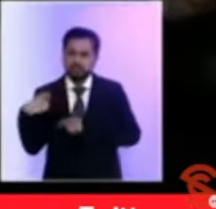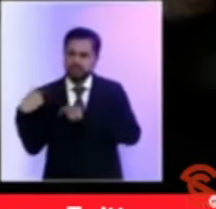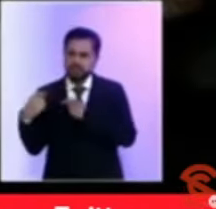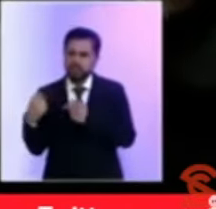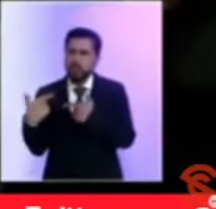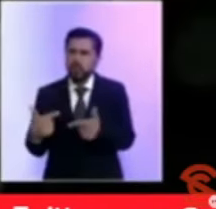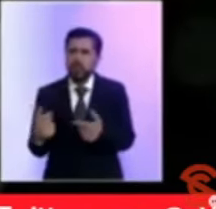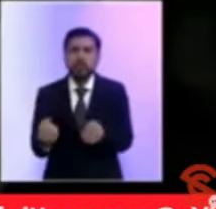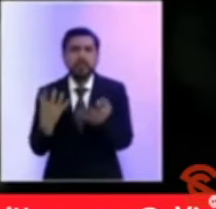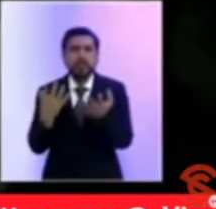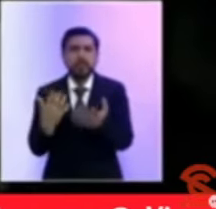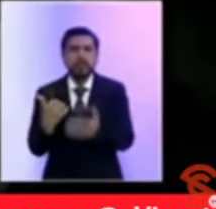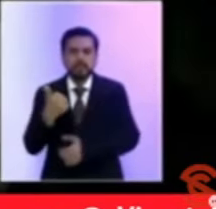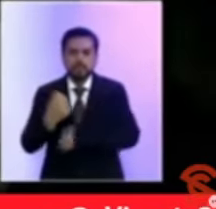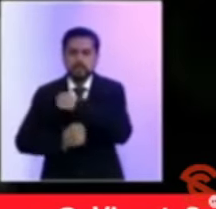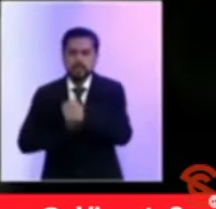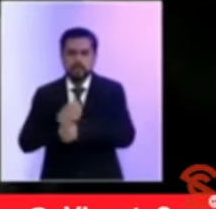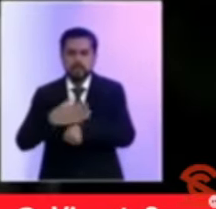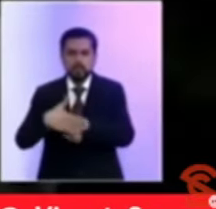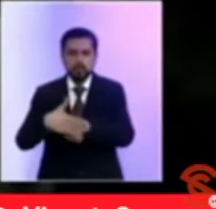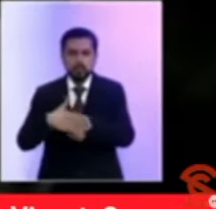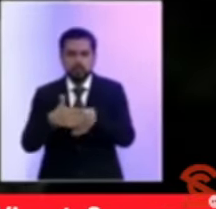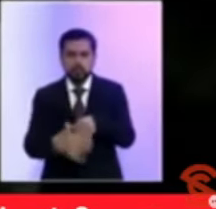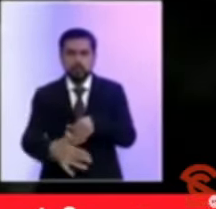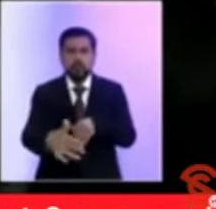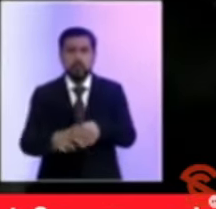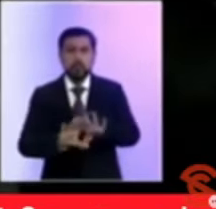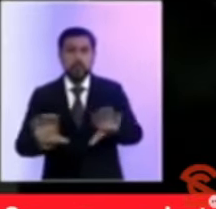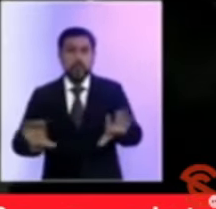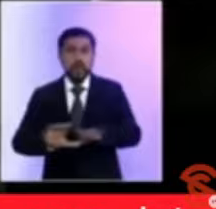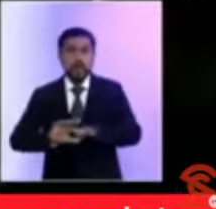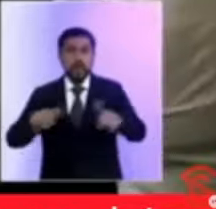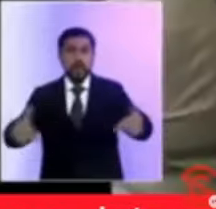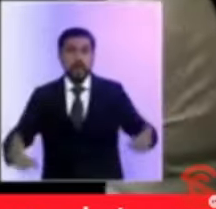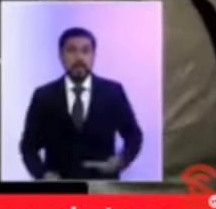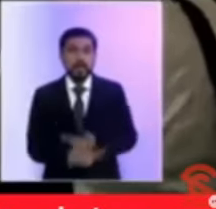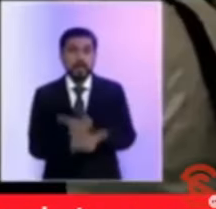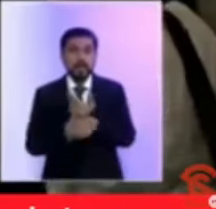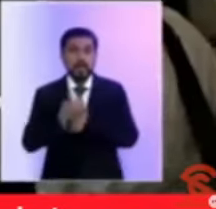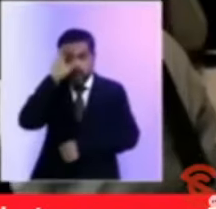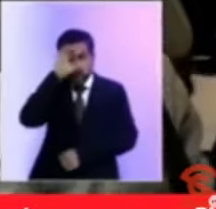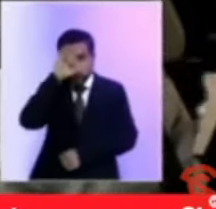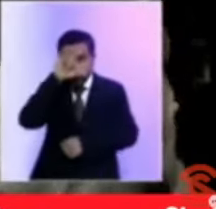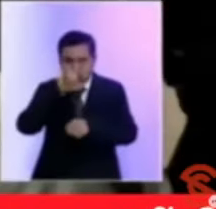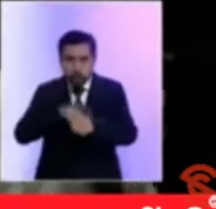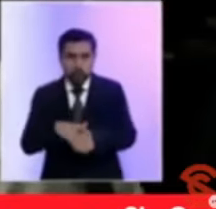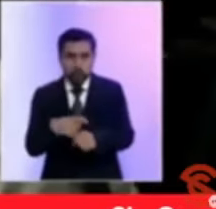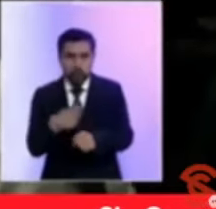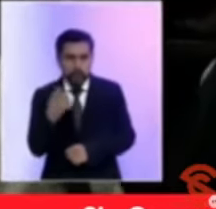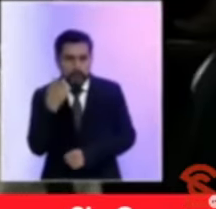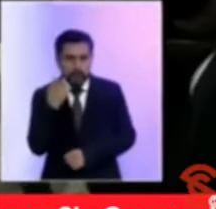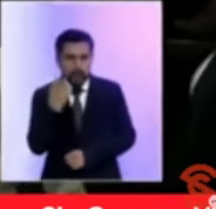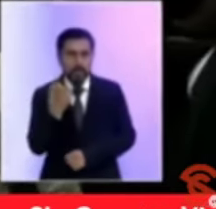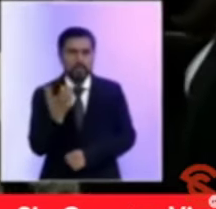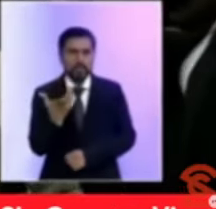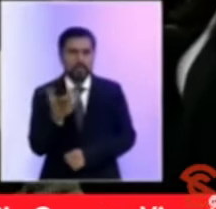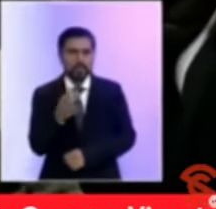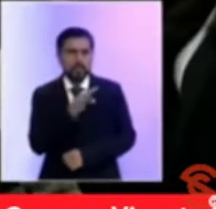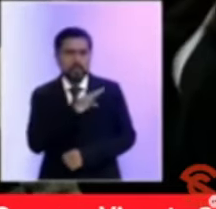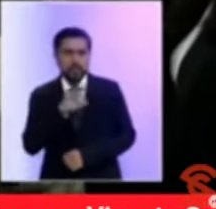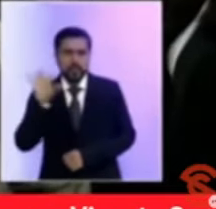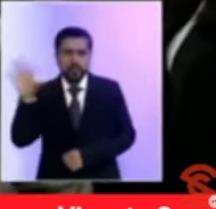lejos como la doctora Claudia sh me siento muy feliz de que los mexicanos podamos decir que tenemos una presidenta